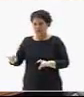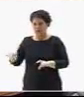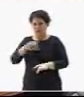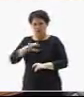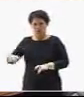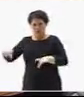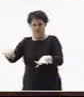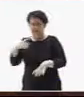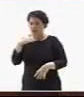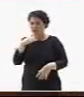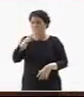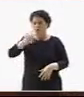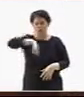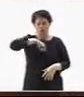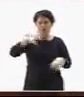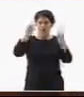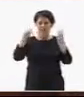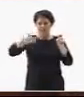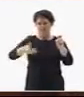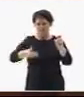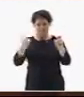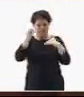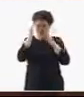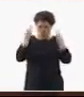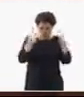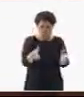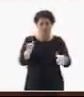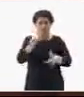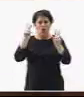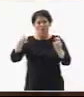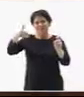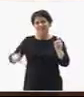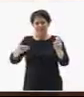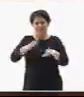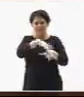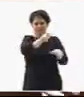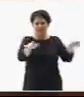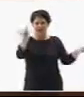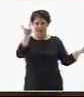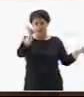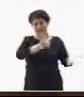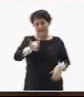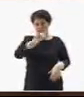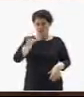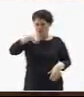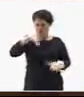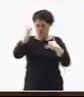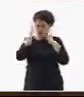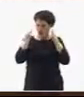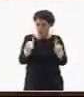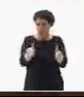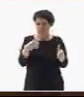de los temas importantes, de los temas trascendentes para Canarias. Sin embargo, yo debo decir una cosa.